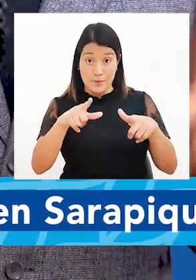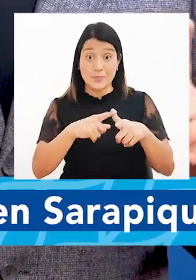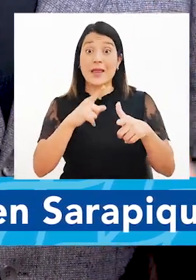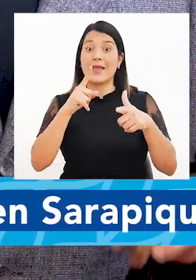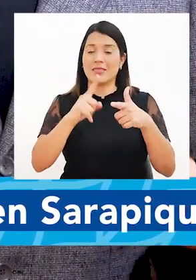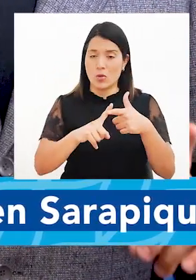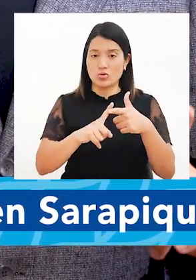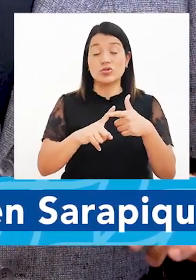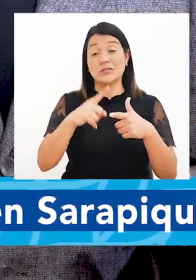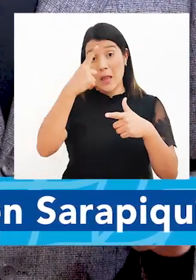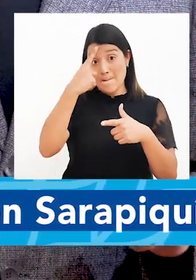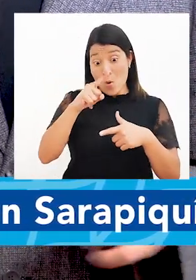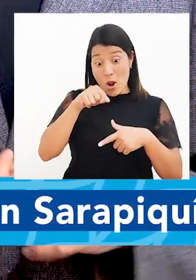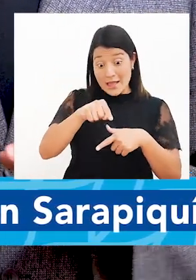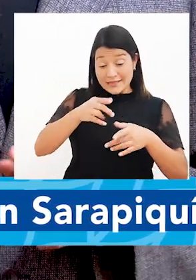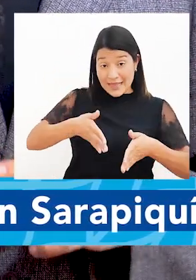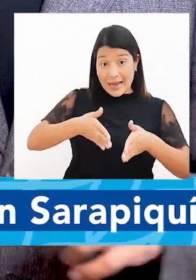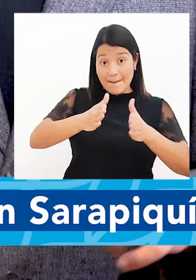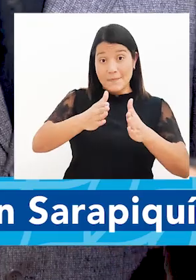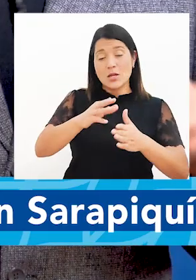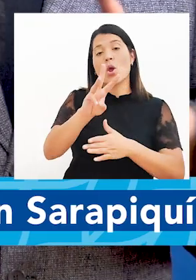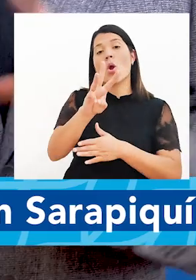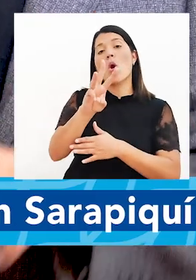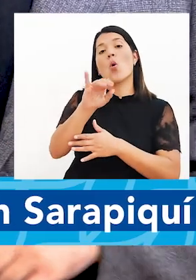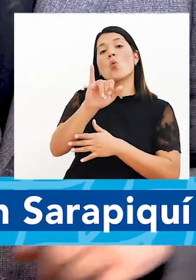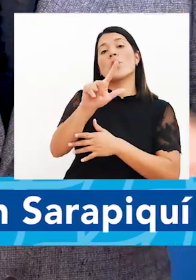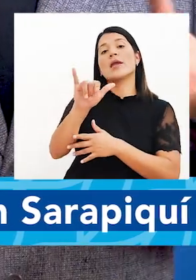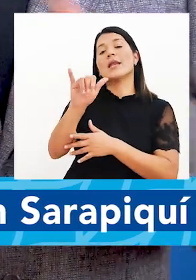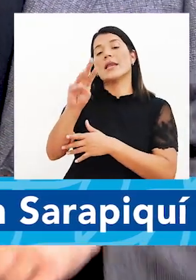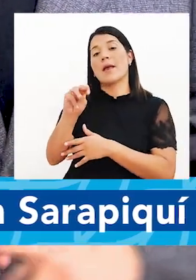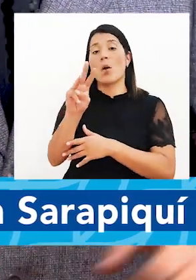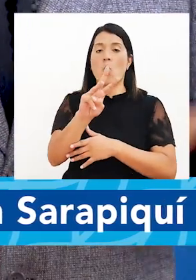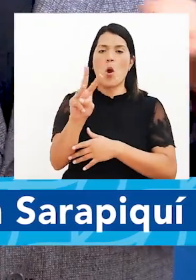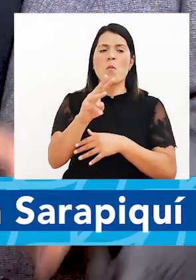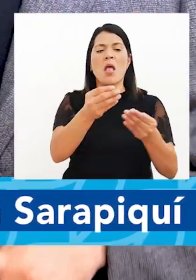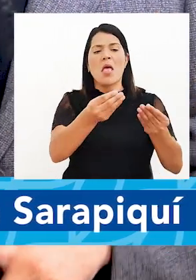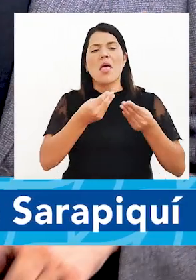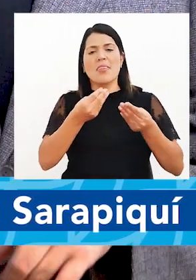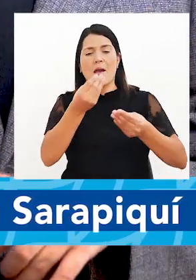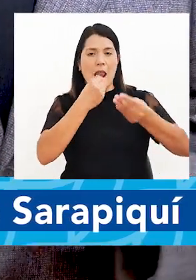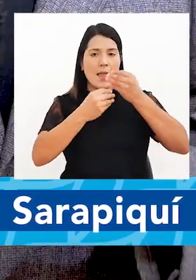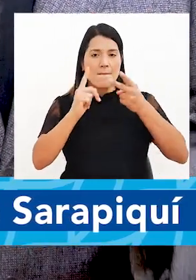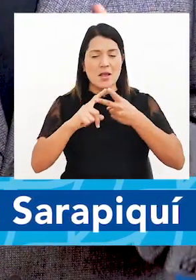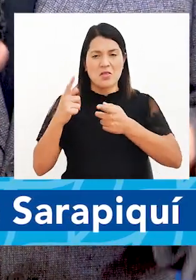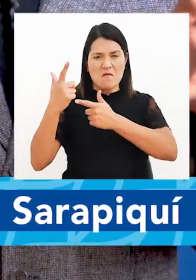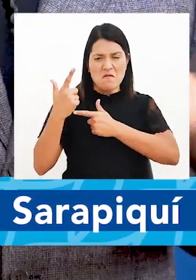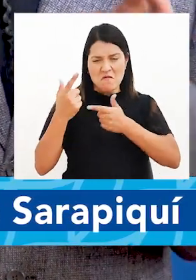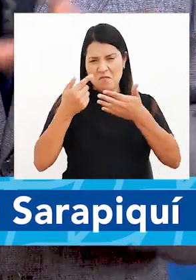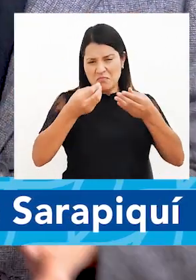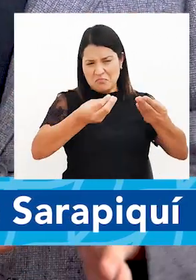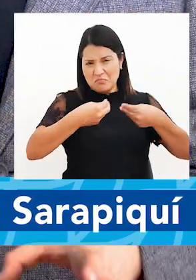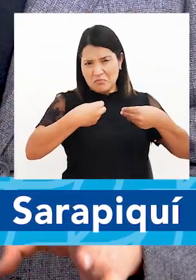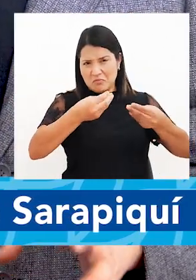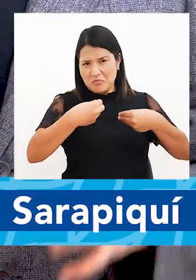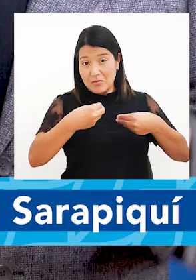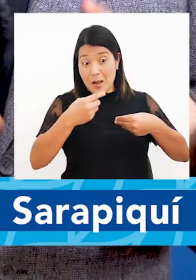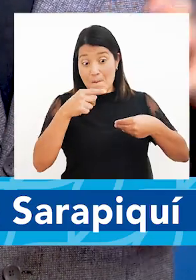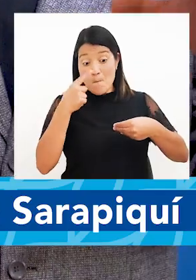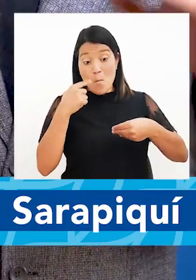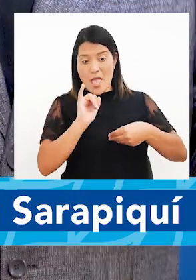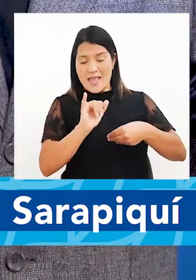a través de la vía del tránsito, William Walker recibía armamento, alimentos, pertrechos militares y demás. Entonces, tomar ese